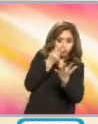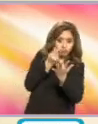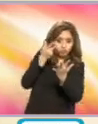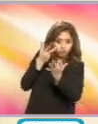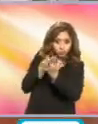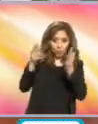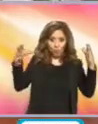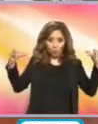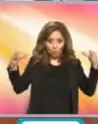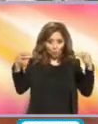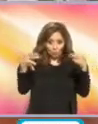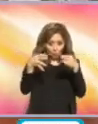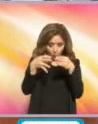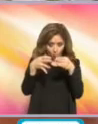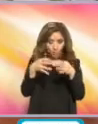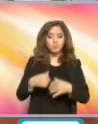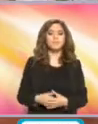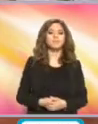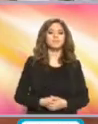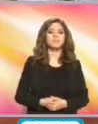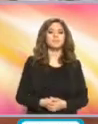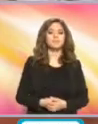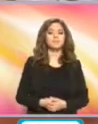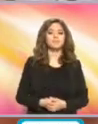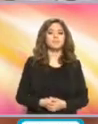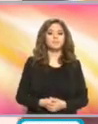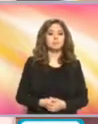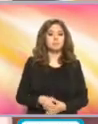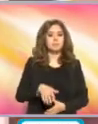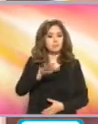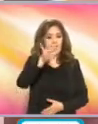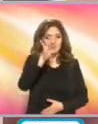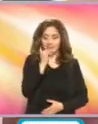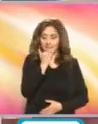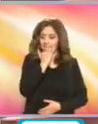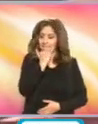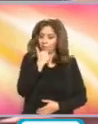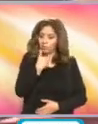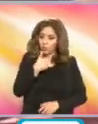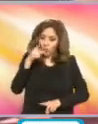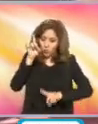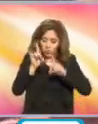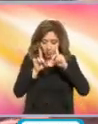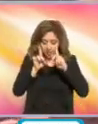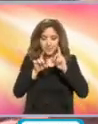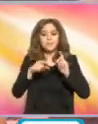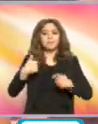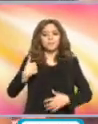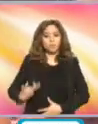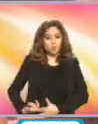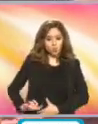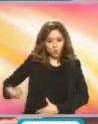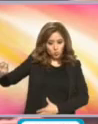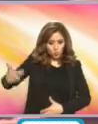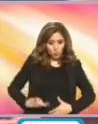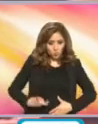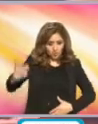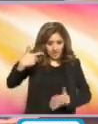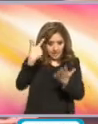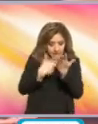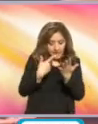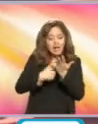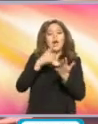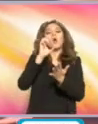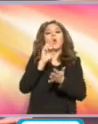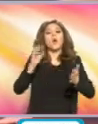beneficio. Ahora, a mí me queda esta duda. Por ejemplo, te quitan grasa del abdomen o de las caderas, ¿no? Las